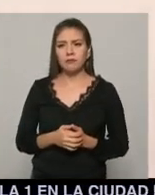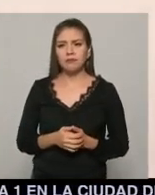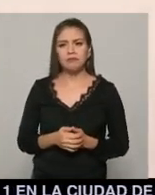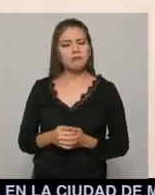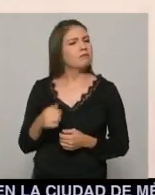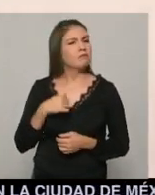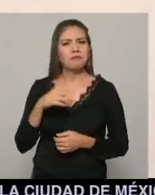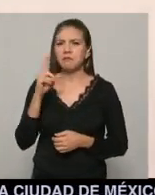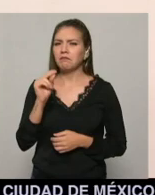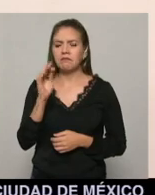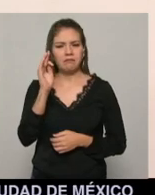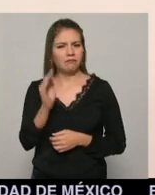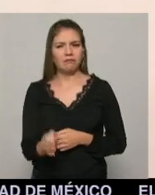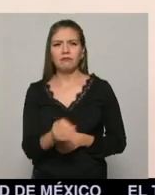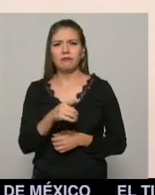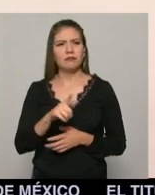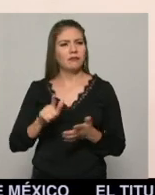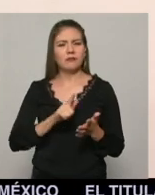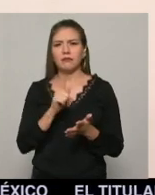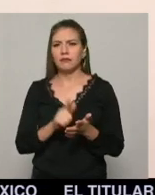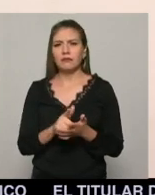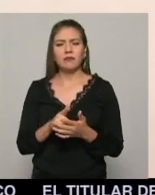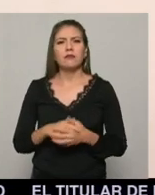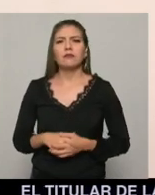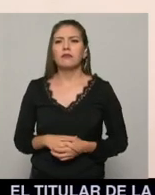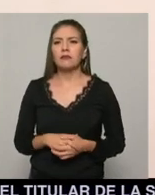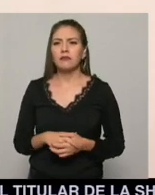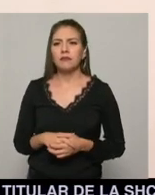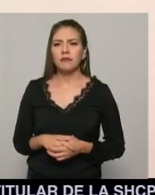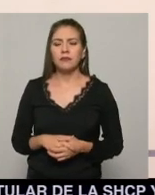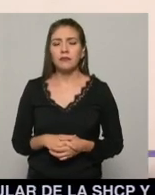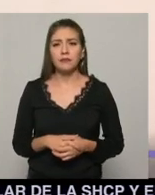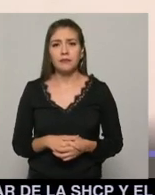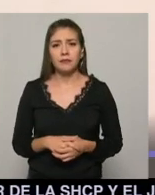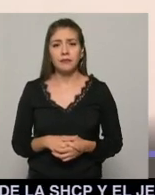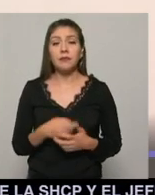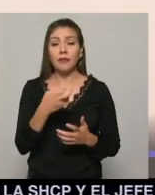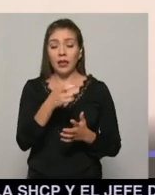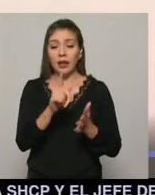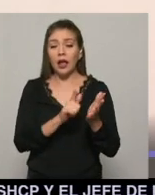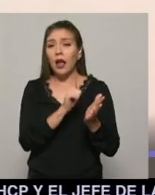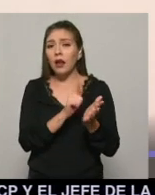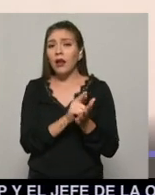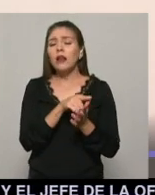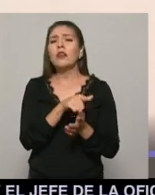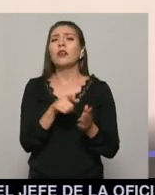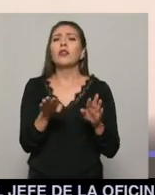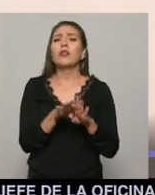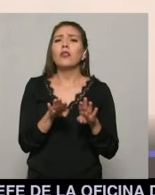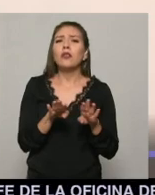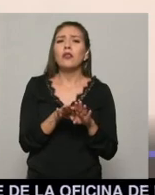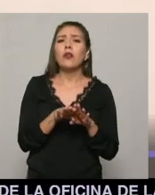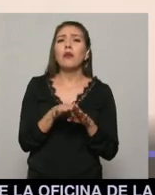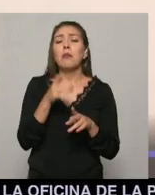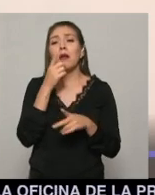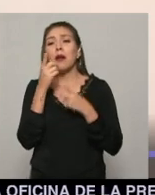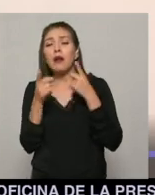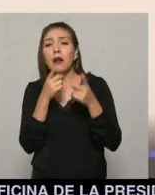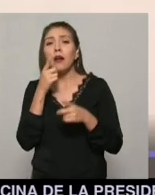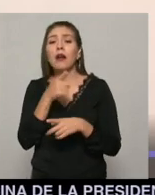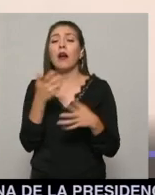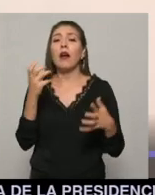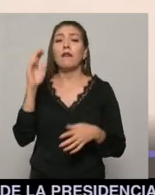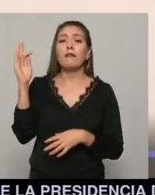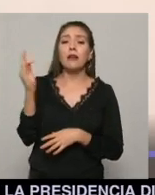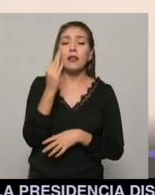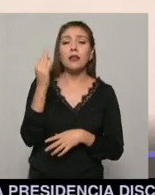inaceptable completamente, ¿no? Es una ley que se presume mucho que está impulsada por la Federación